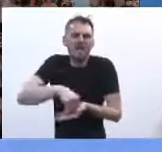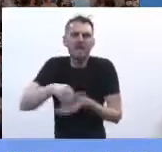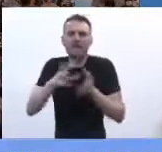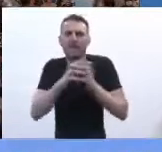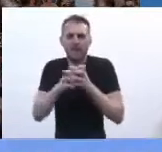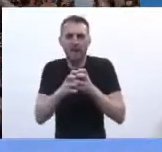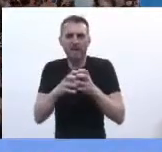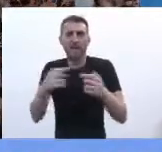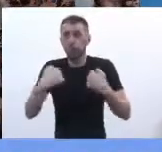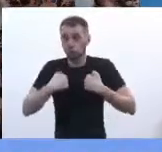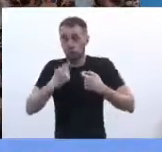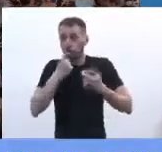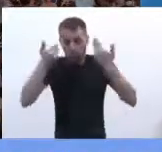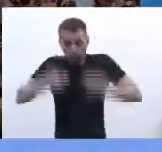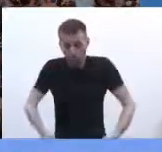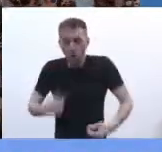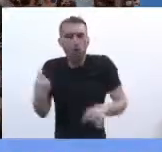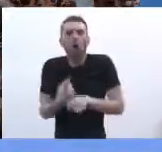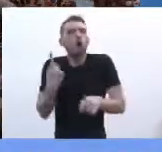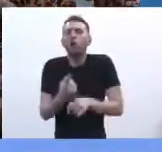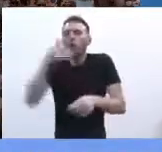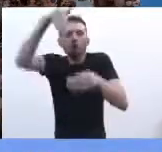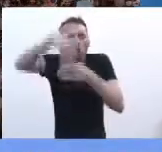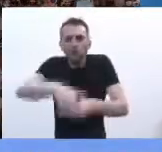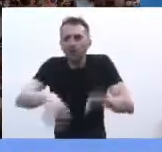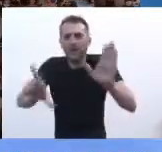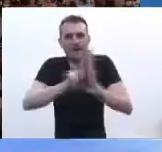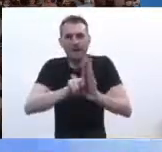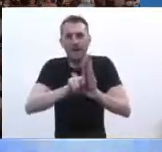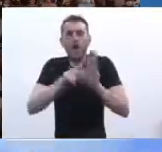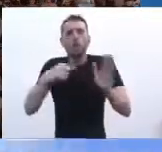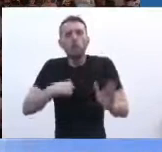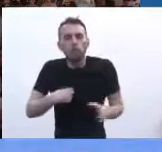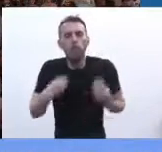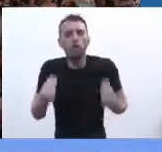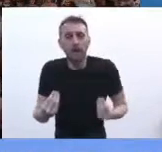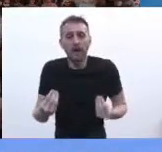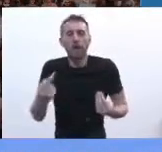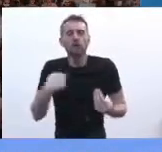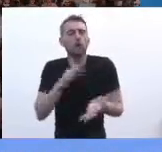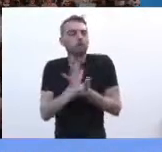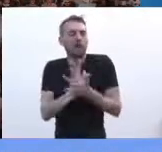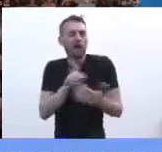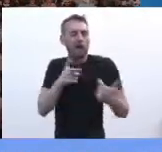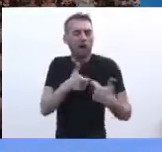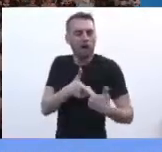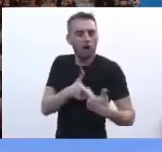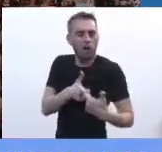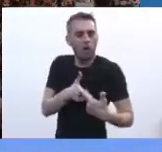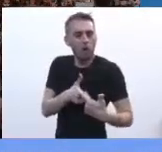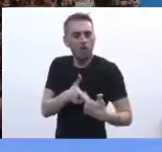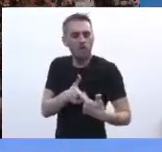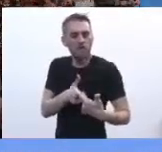yo en el caso mío no puedo votar esta ley porque voy a hacer cómplice de